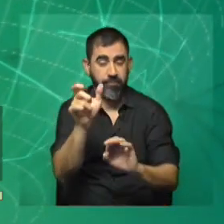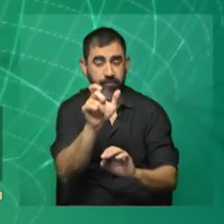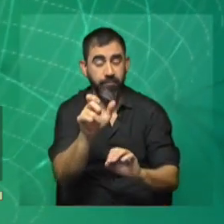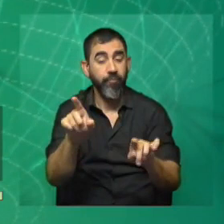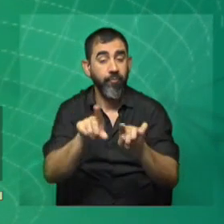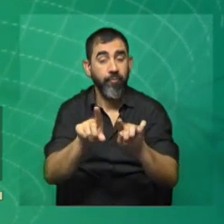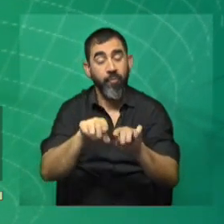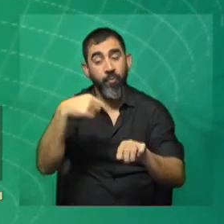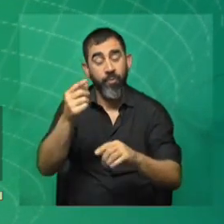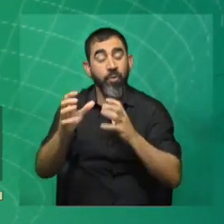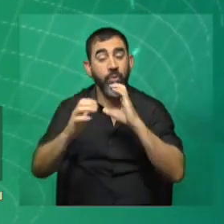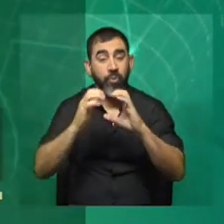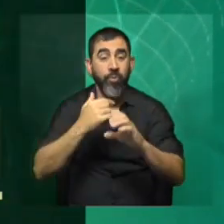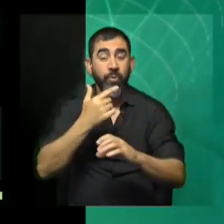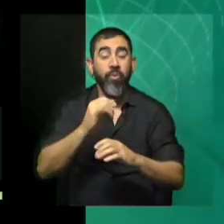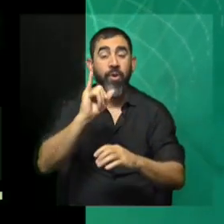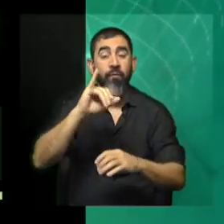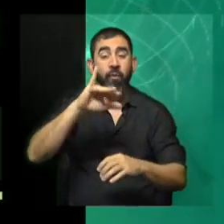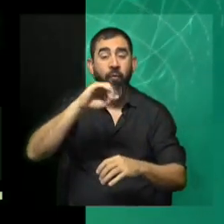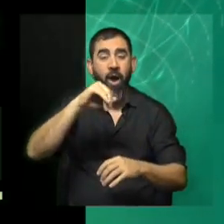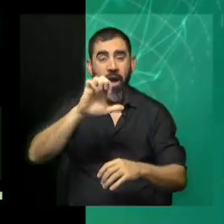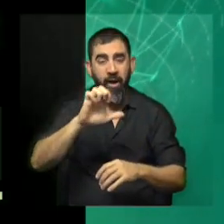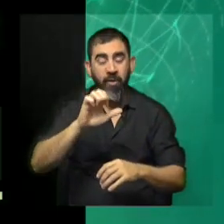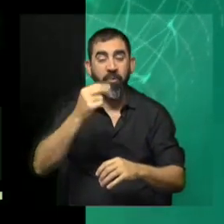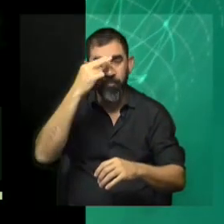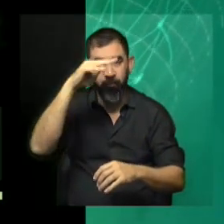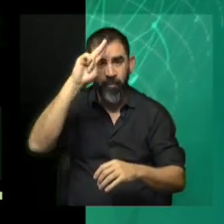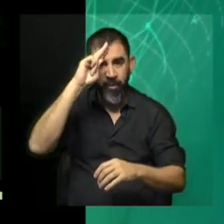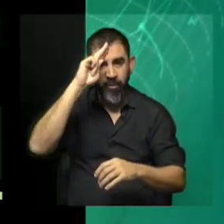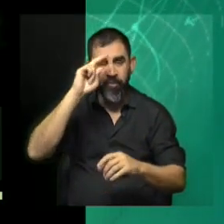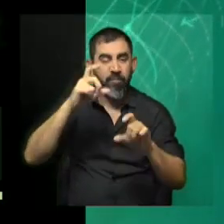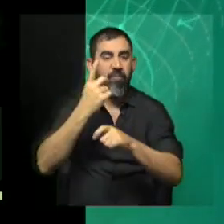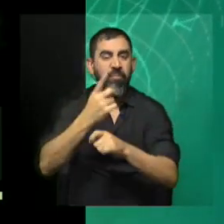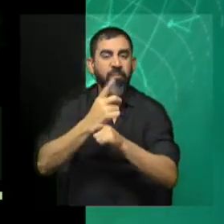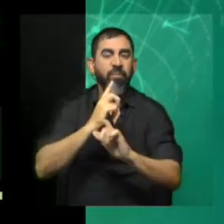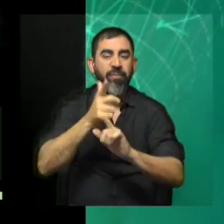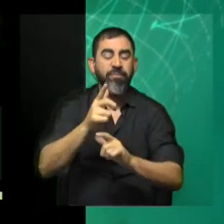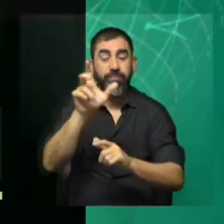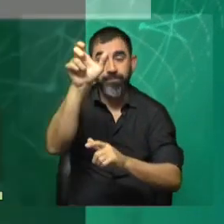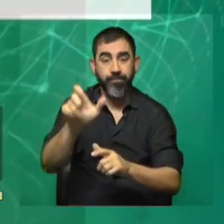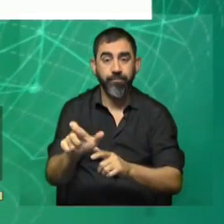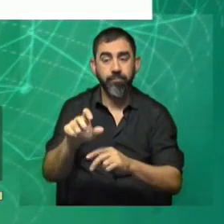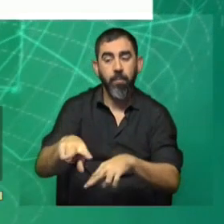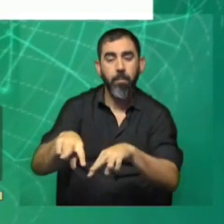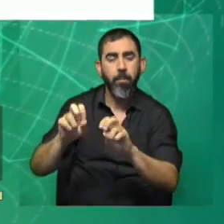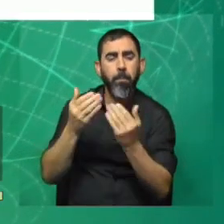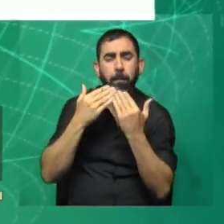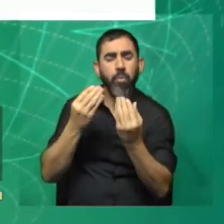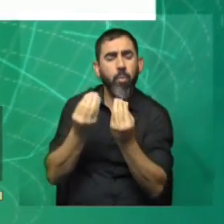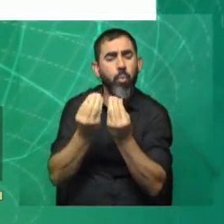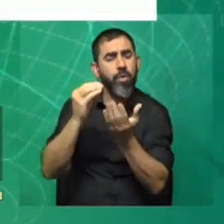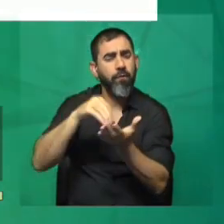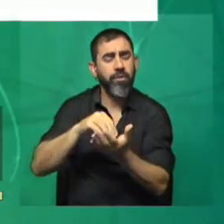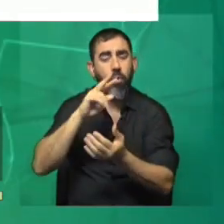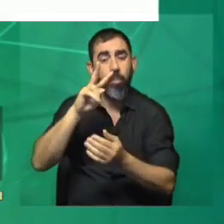que lo hicieron otros medios como Infobae o Milenio de México, que en su párrafo inicial destaca que Astesiano ha sido indagado en múltiples ocasiones